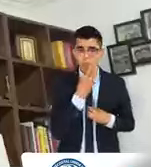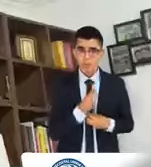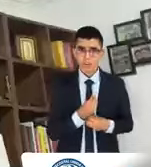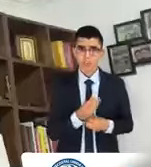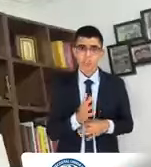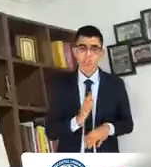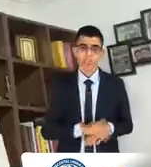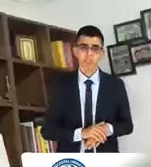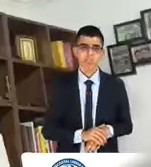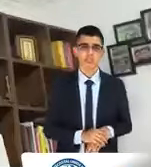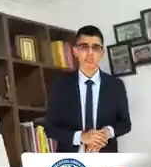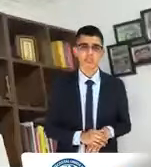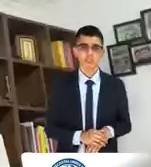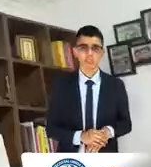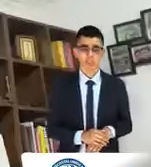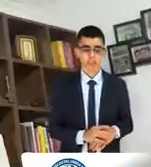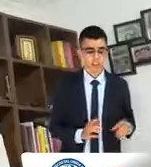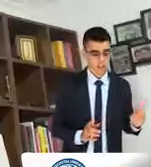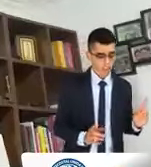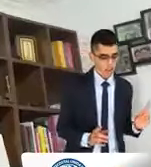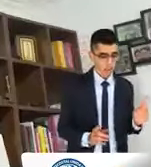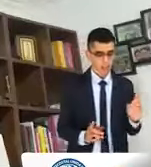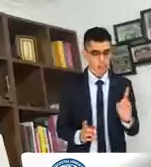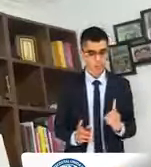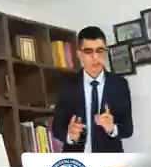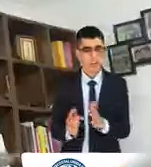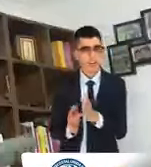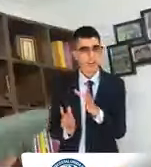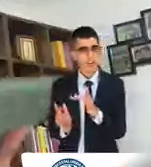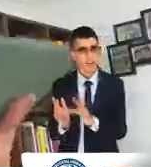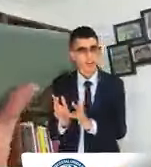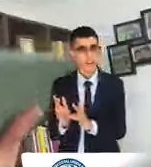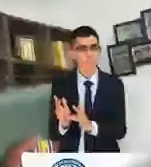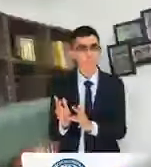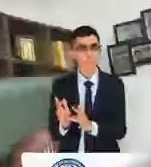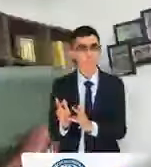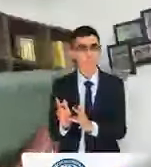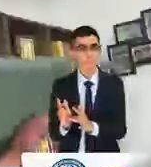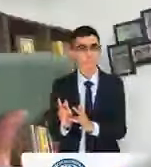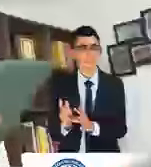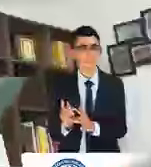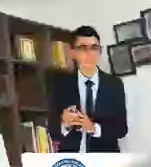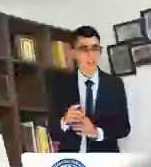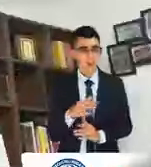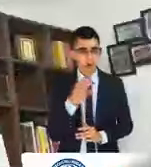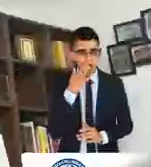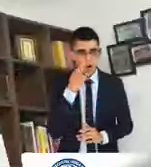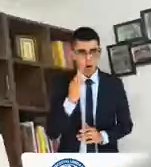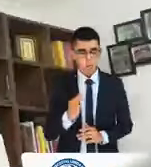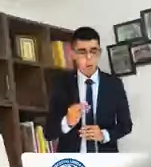Y lo trajeron a Jesús. Y estaba plagado de demonios,